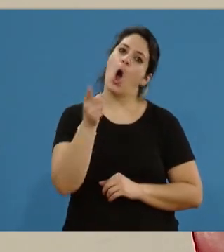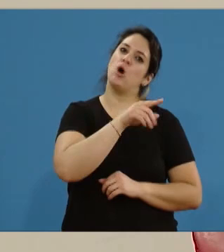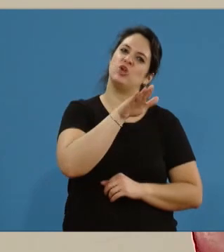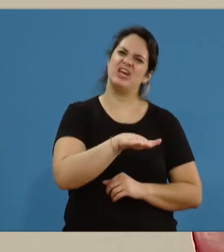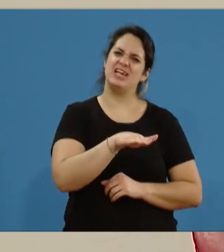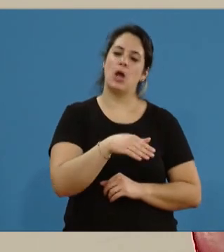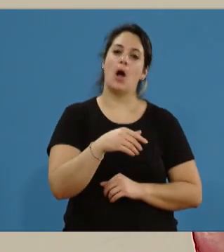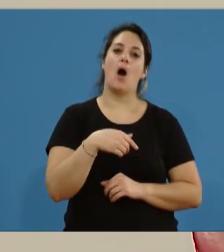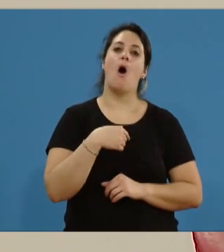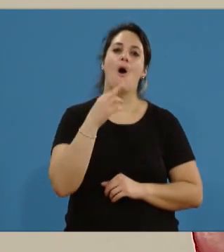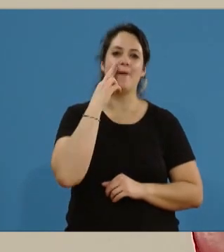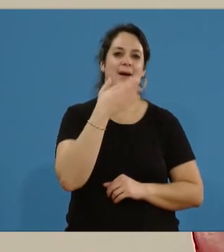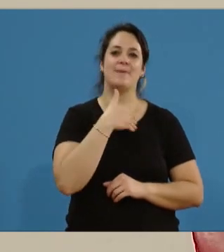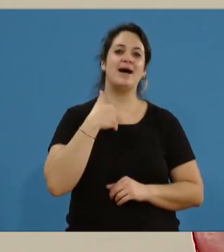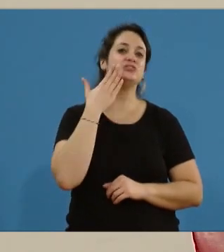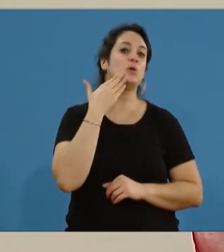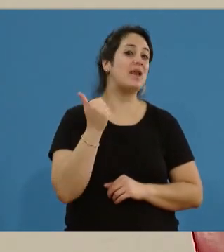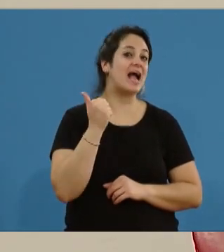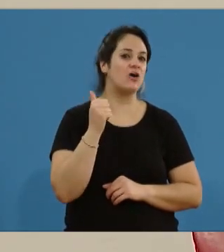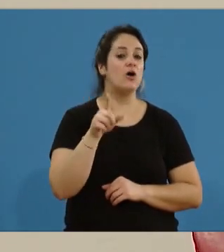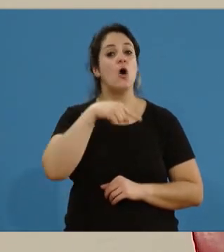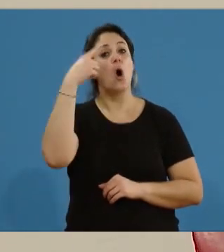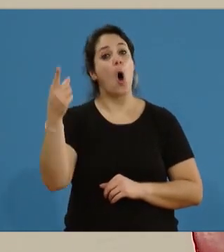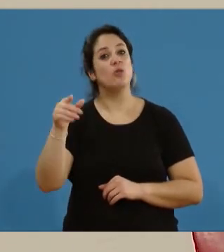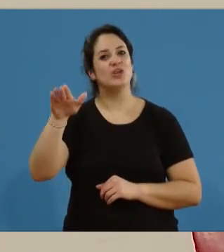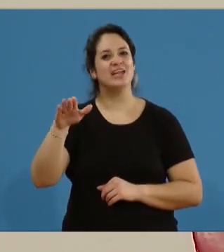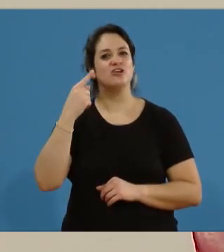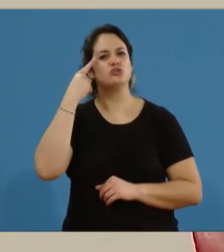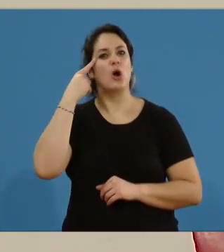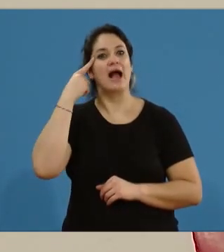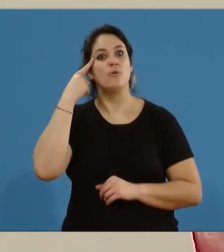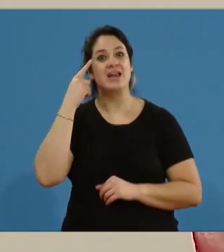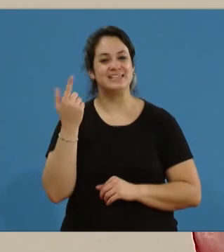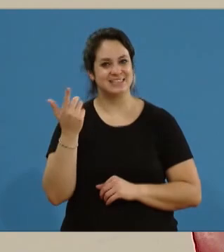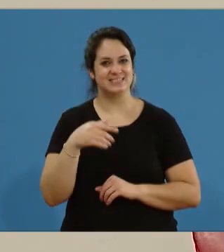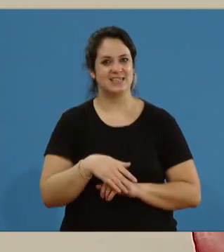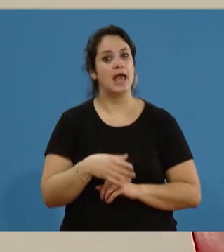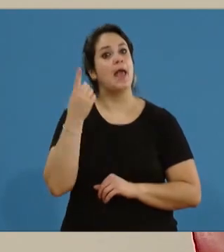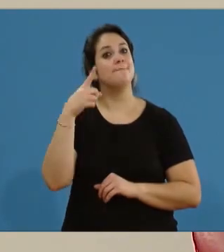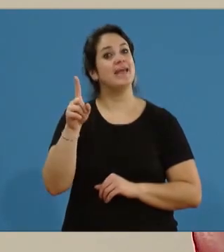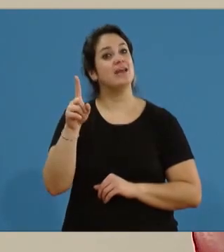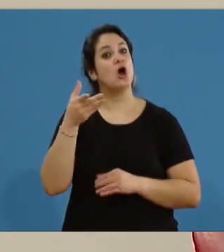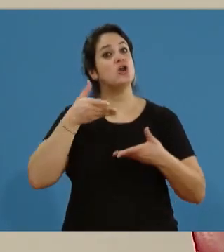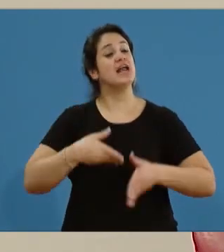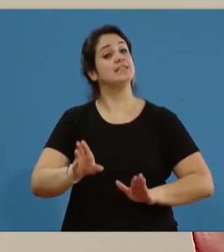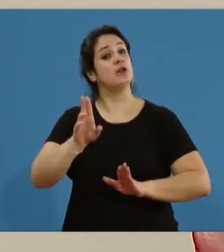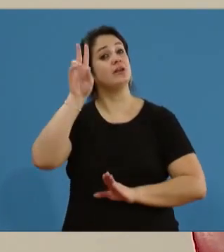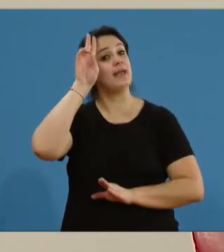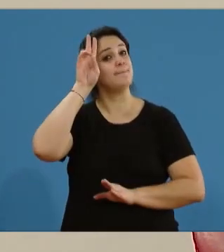de Iñaki son blancos. Los papás de Yujiro son japoneses. Pero nacieron en